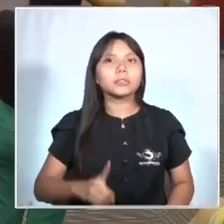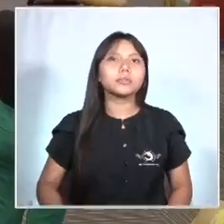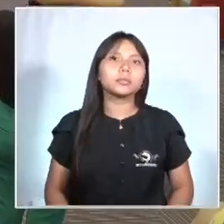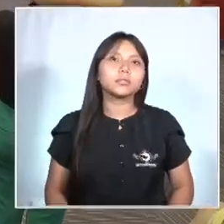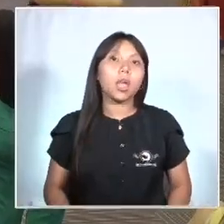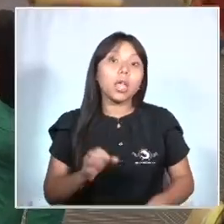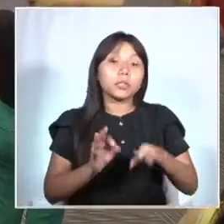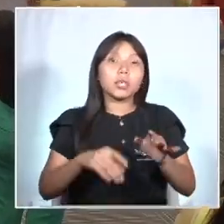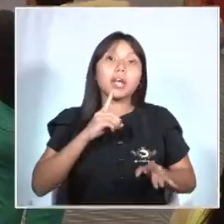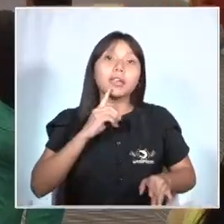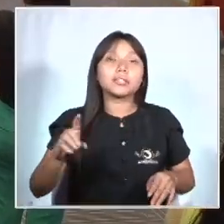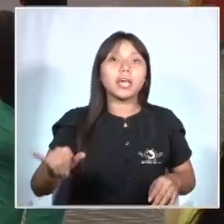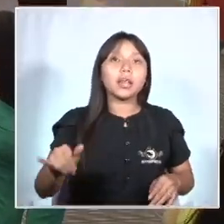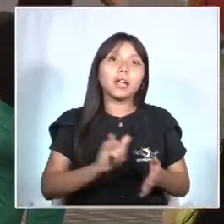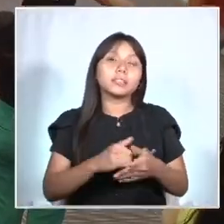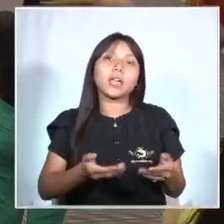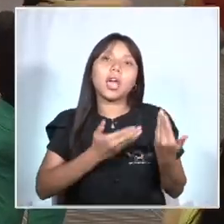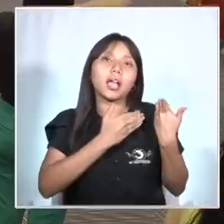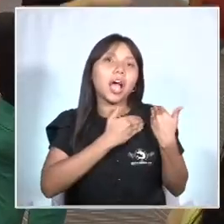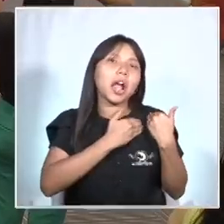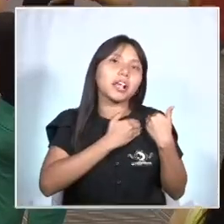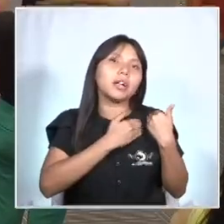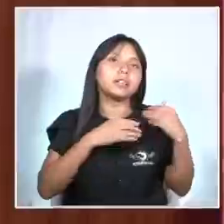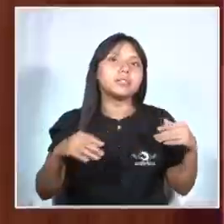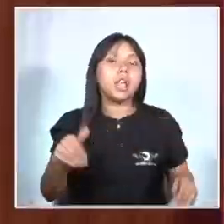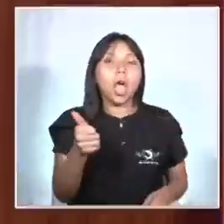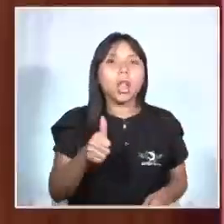Si eres de las que todavía cargan la Biblia, levántala en tu mano derecha.